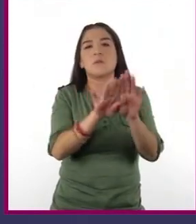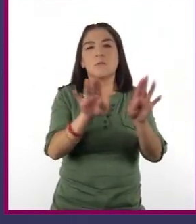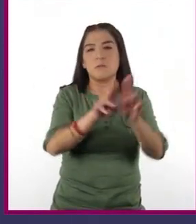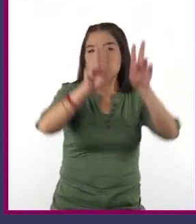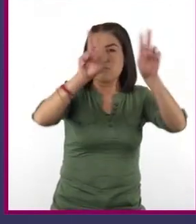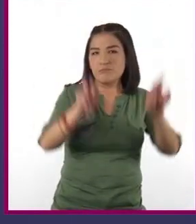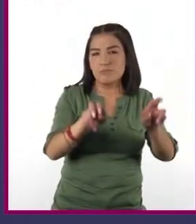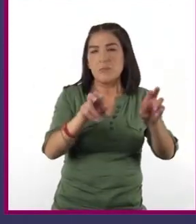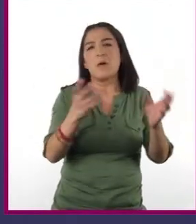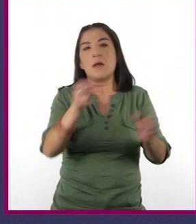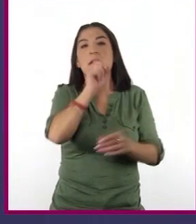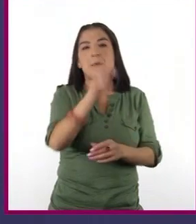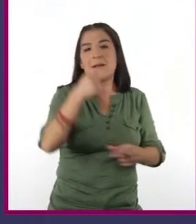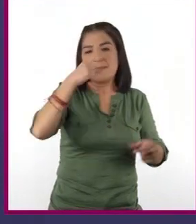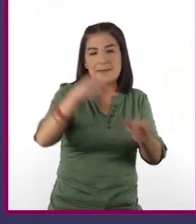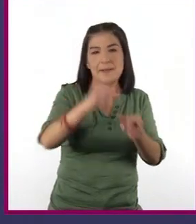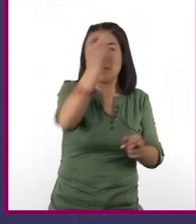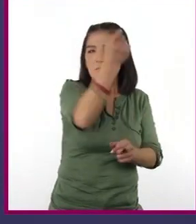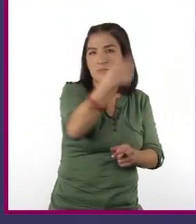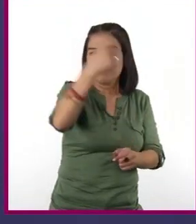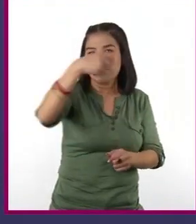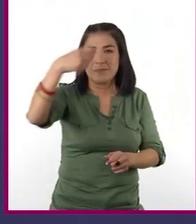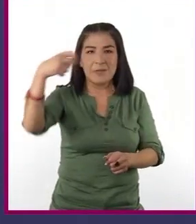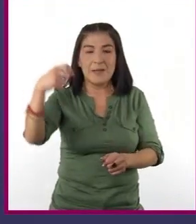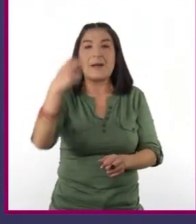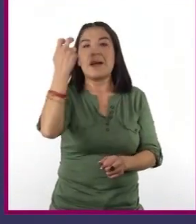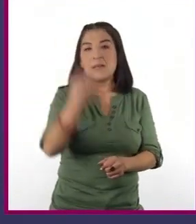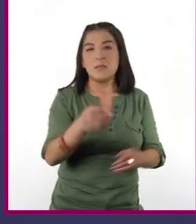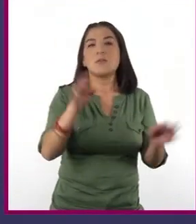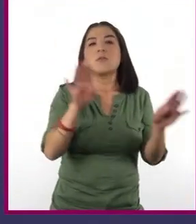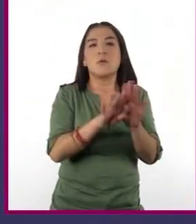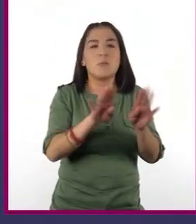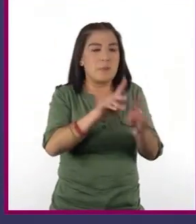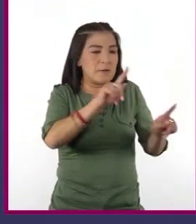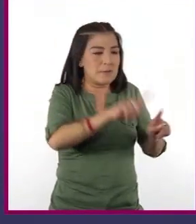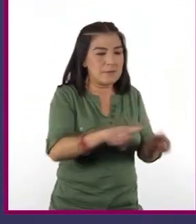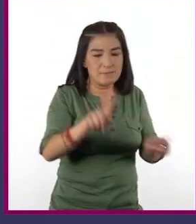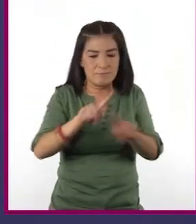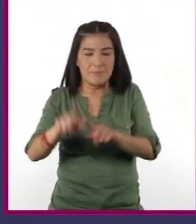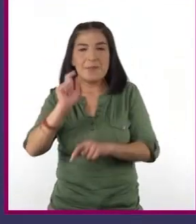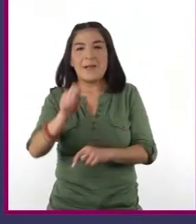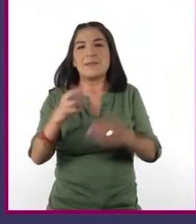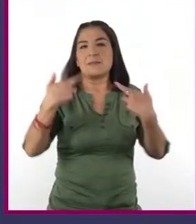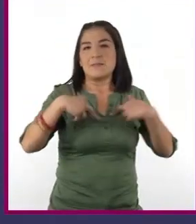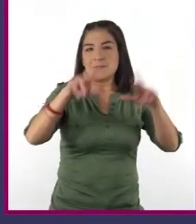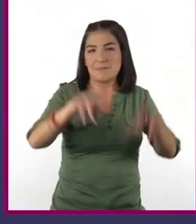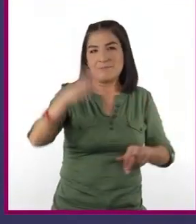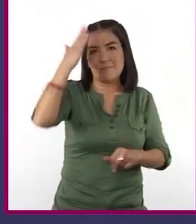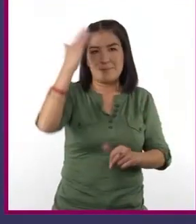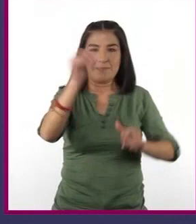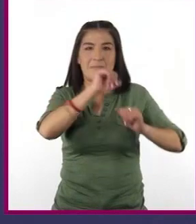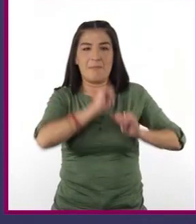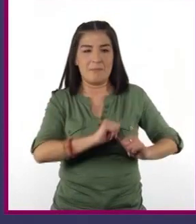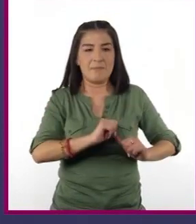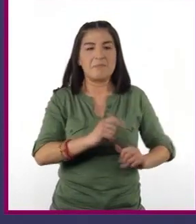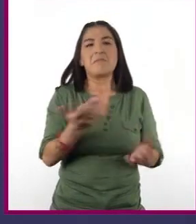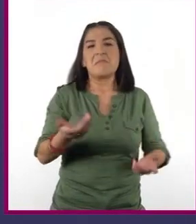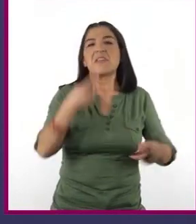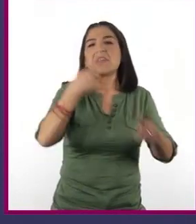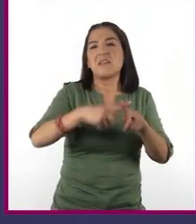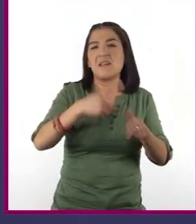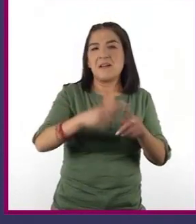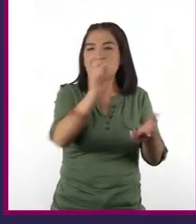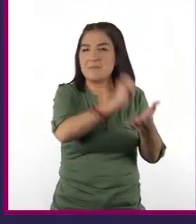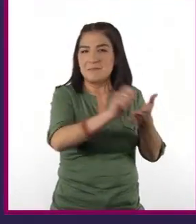comillas o cursivas para diferenciar las palabras del o los autores y las del quien realiza